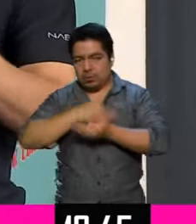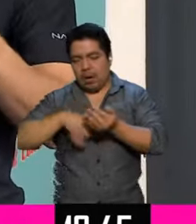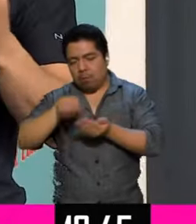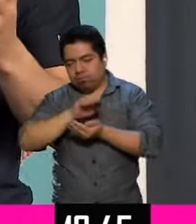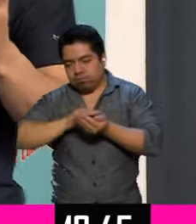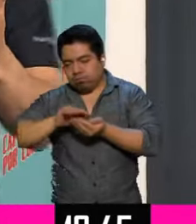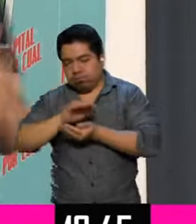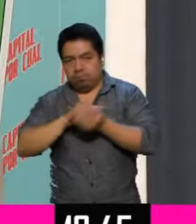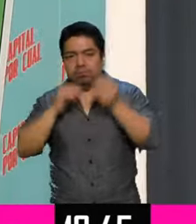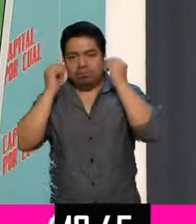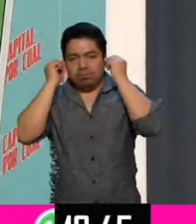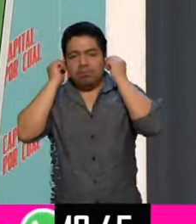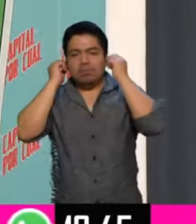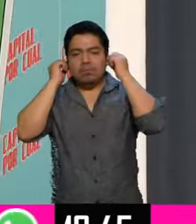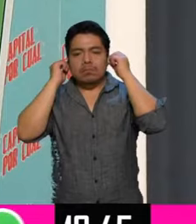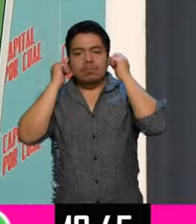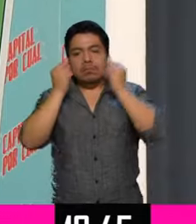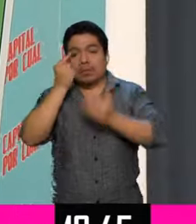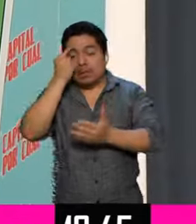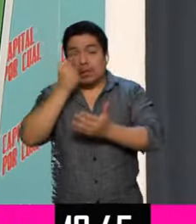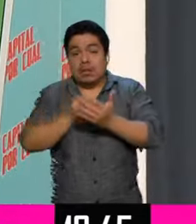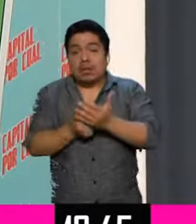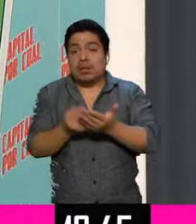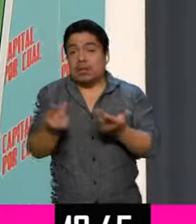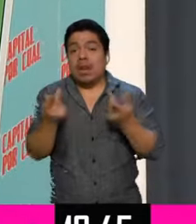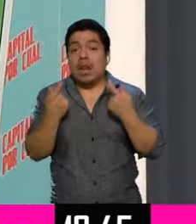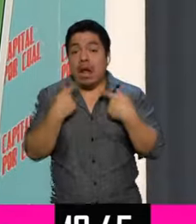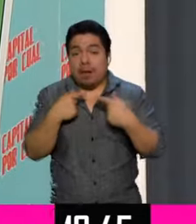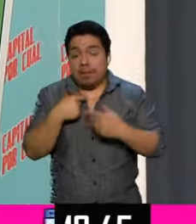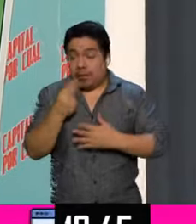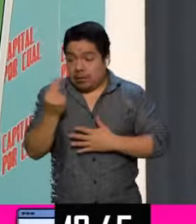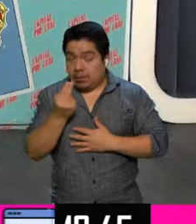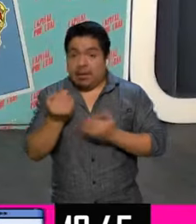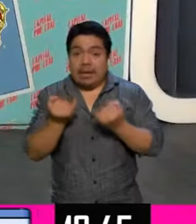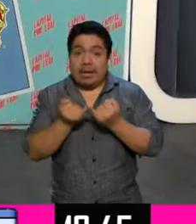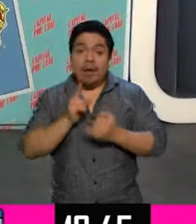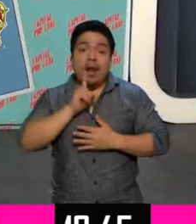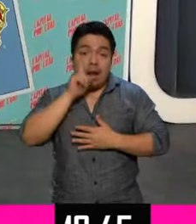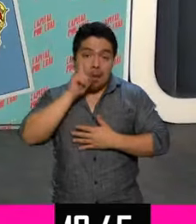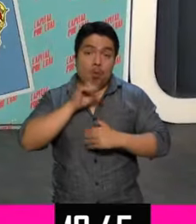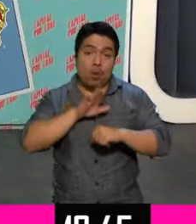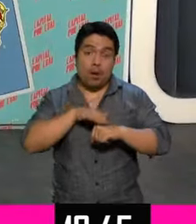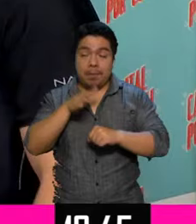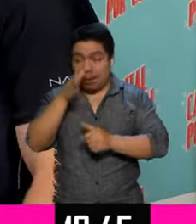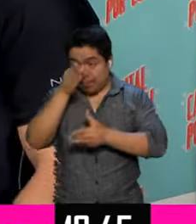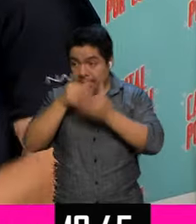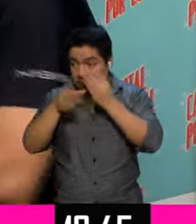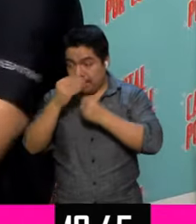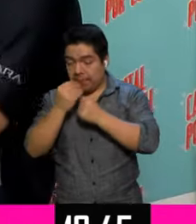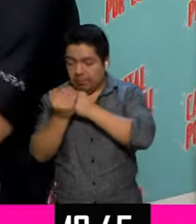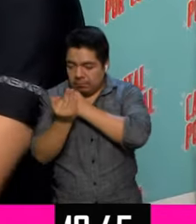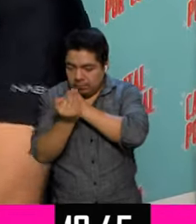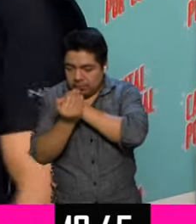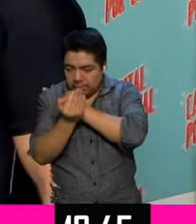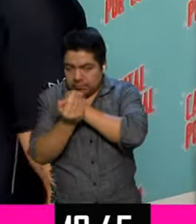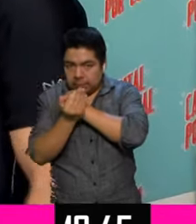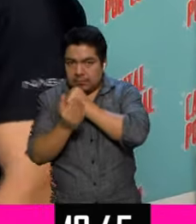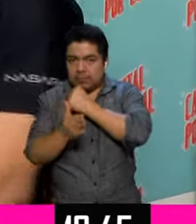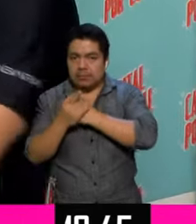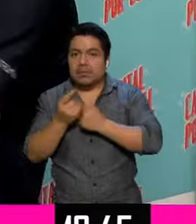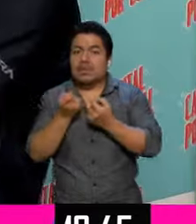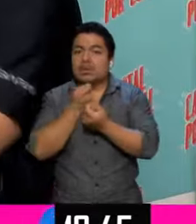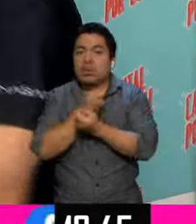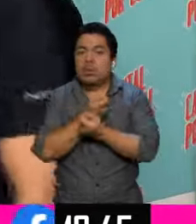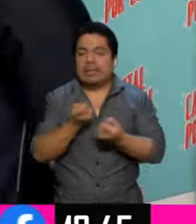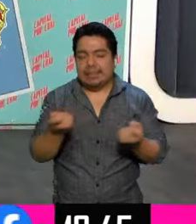ya, yo creo que ya es necesario para las personas, incluso para las mujeres más, aprender a defenderse porque son las que están más propensas, los niños, ¿no?